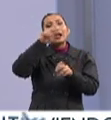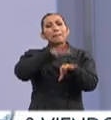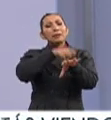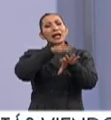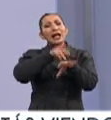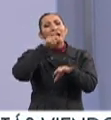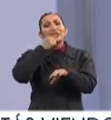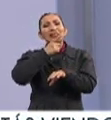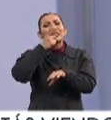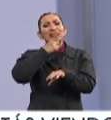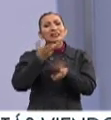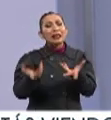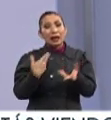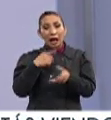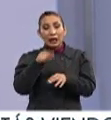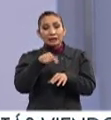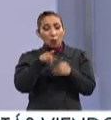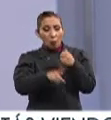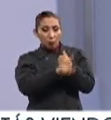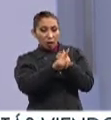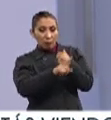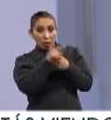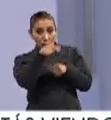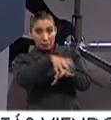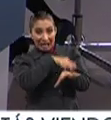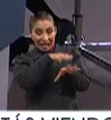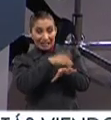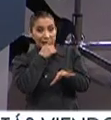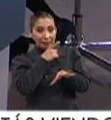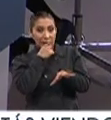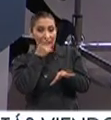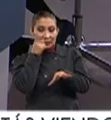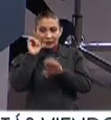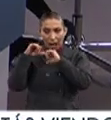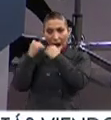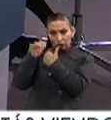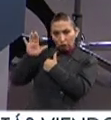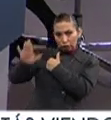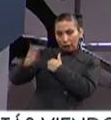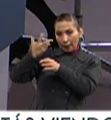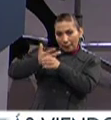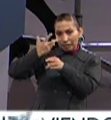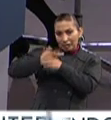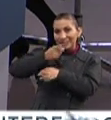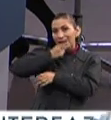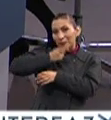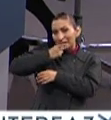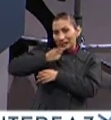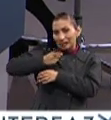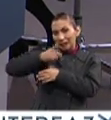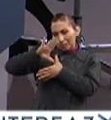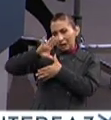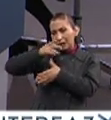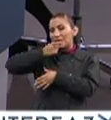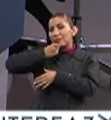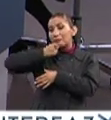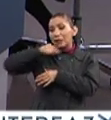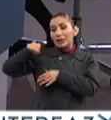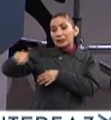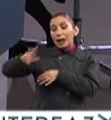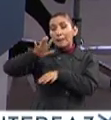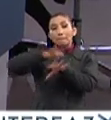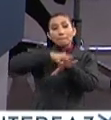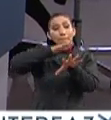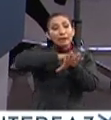diabético. Pues son las alteraciones. Un pie diabético, según la Asociación Americana de Diabetes, es el